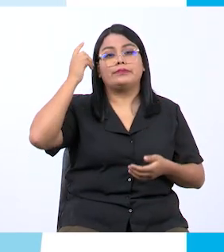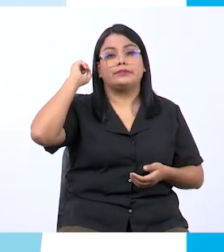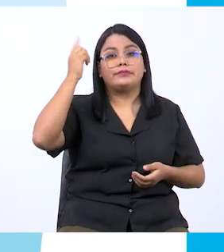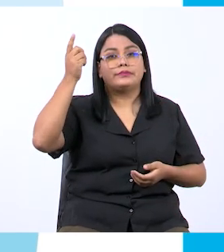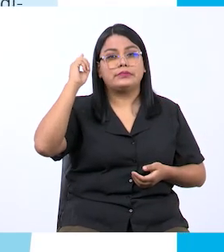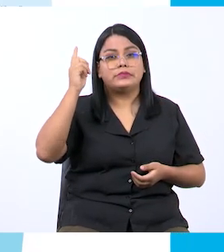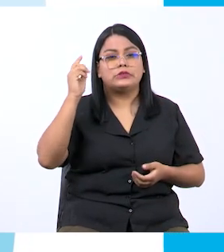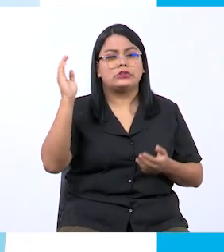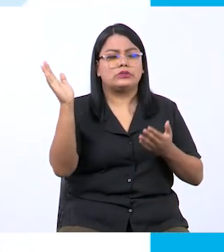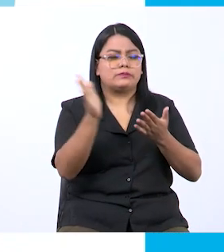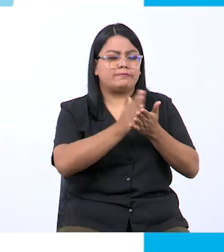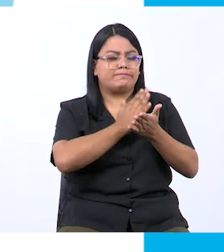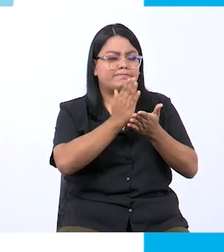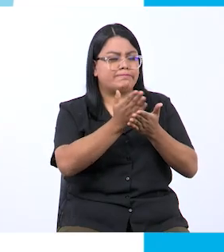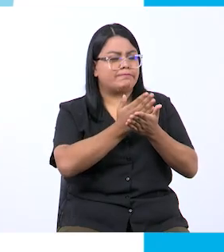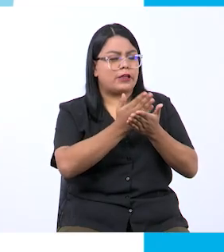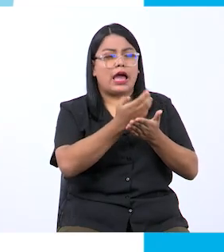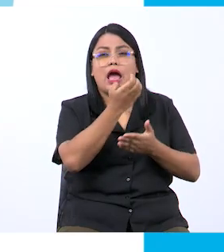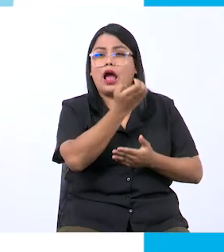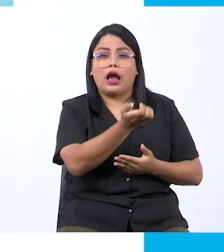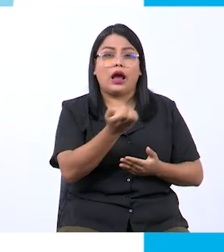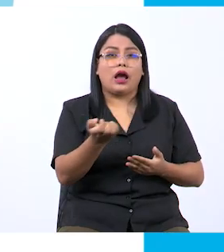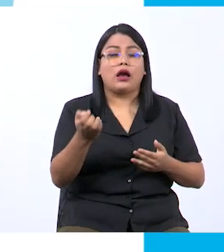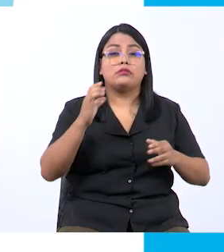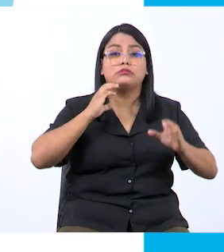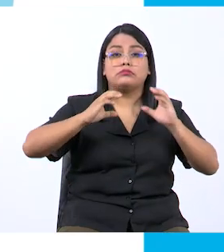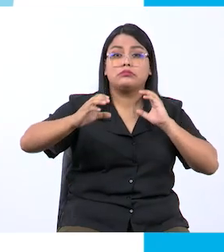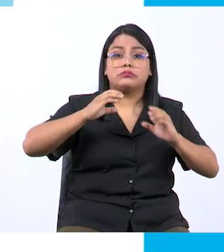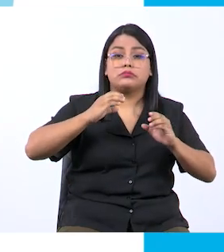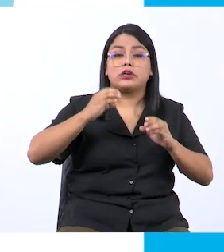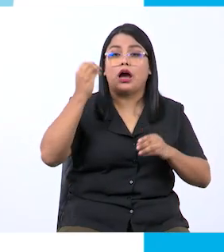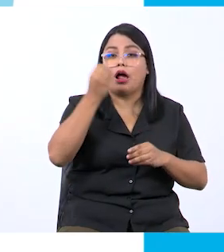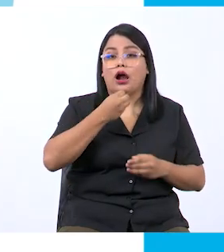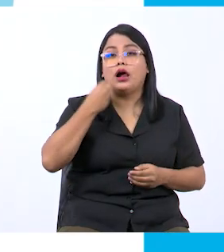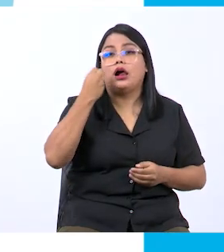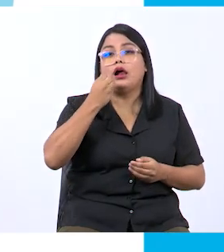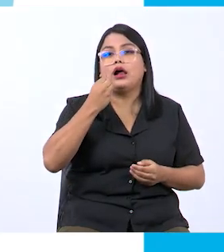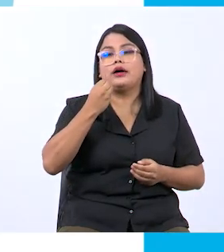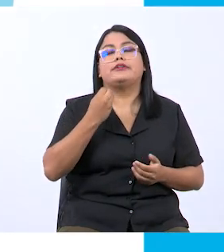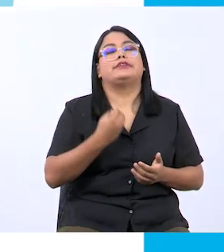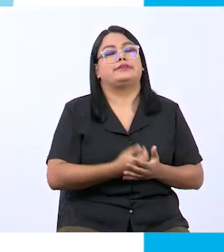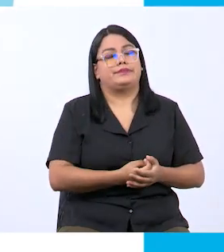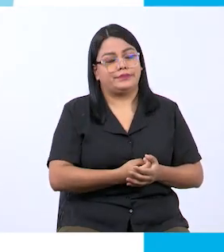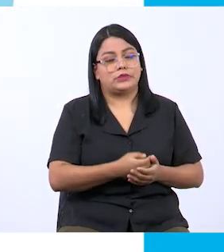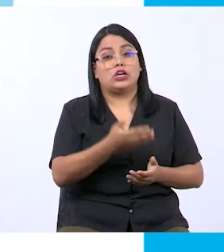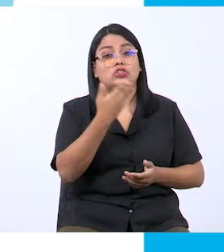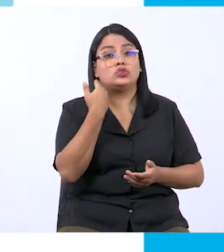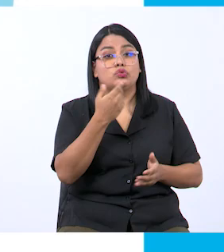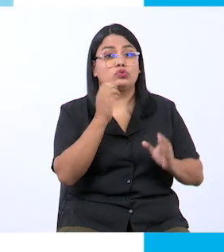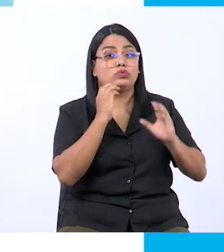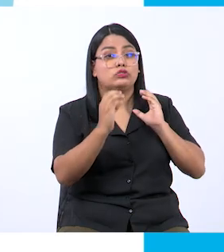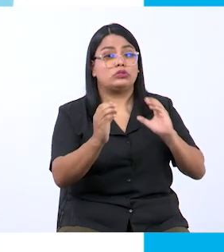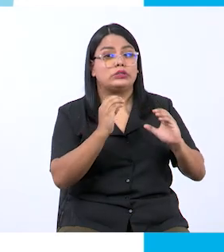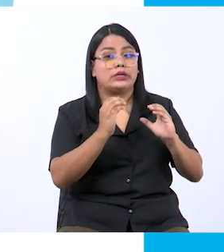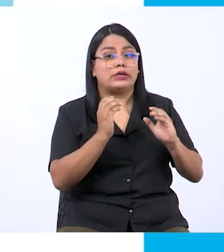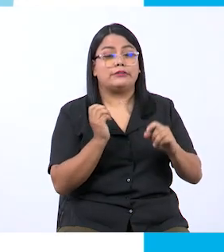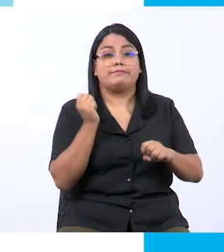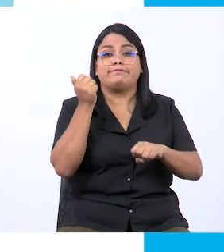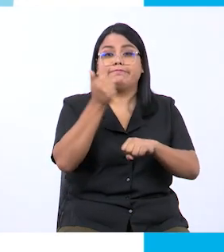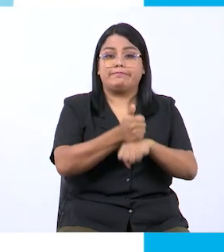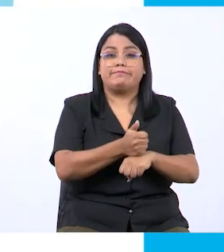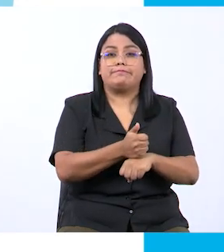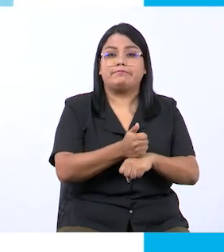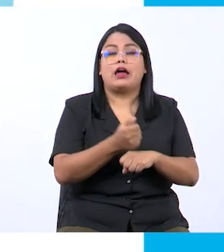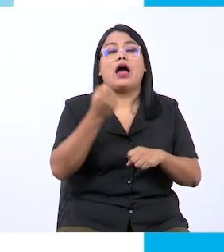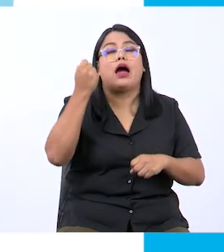del docente, estudiará cada uno de los elementos de la comunicación oral y por medio de una situación comunicativa